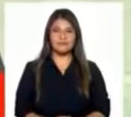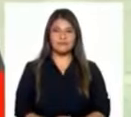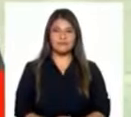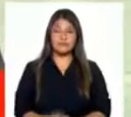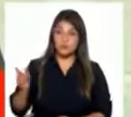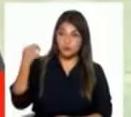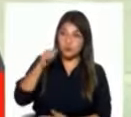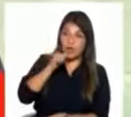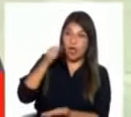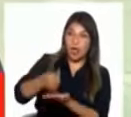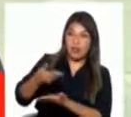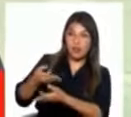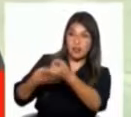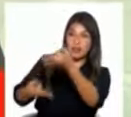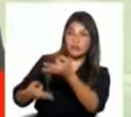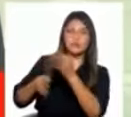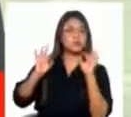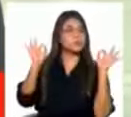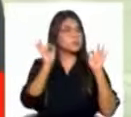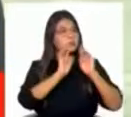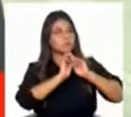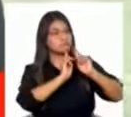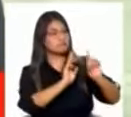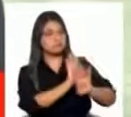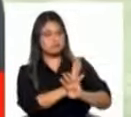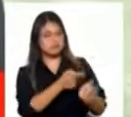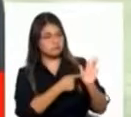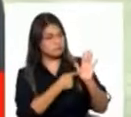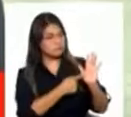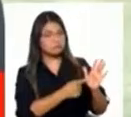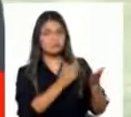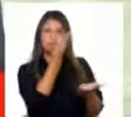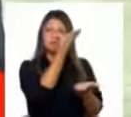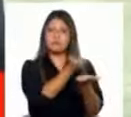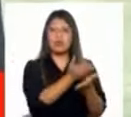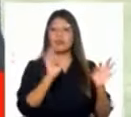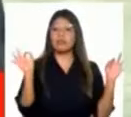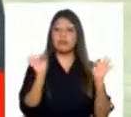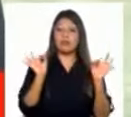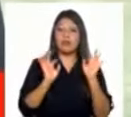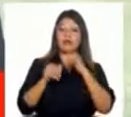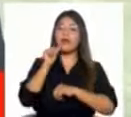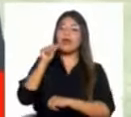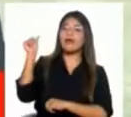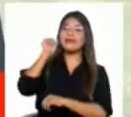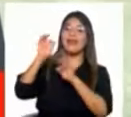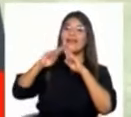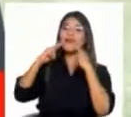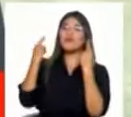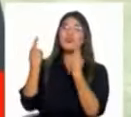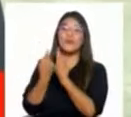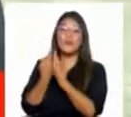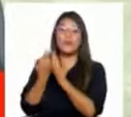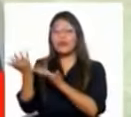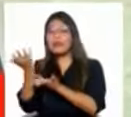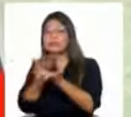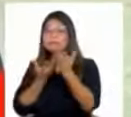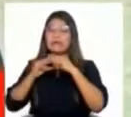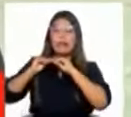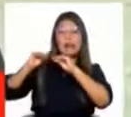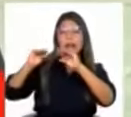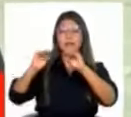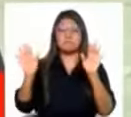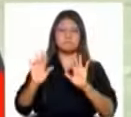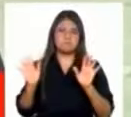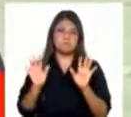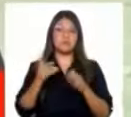¿Alguna carta? No he presentado nada, no he presentado nada, entonces en ese sentido yo creo que la reunión de ayer ha generado algunos